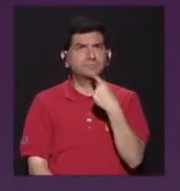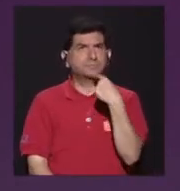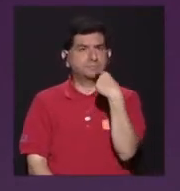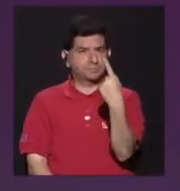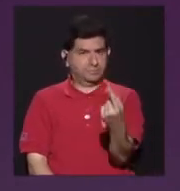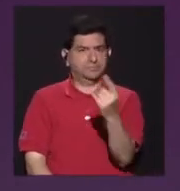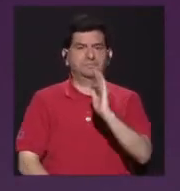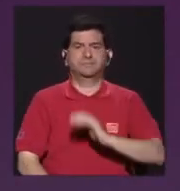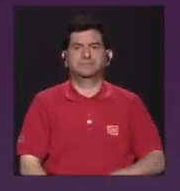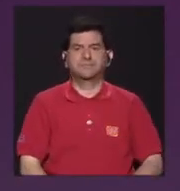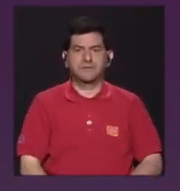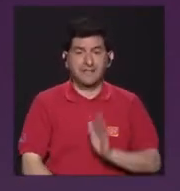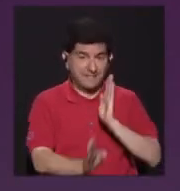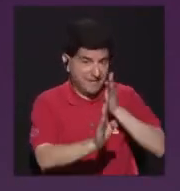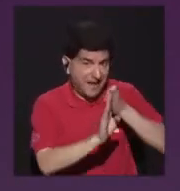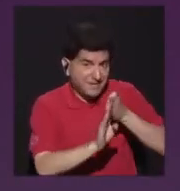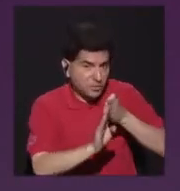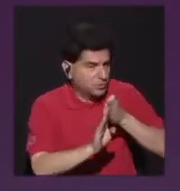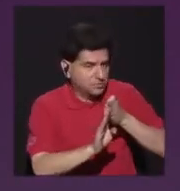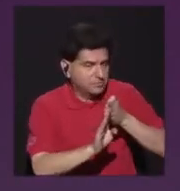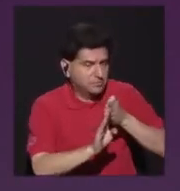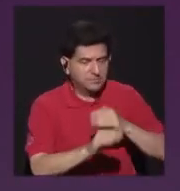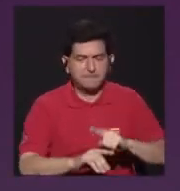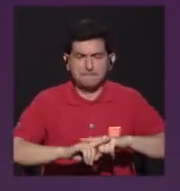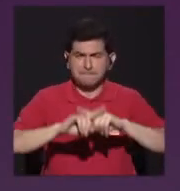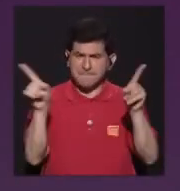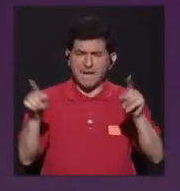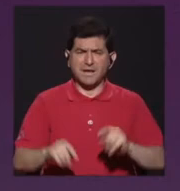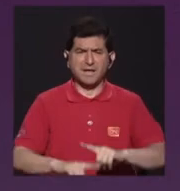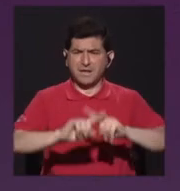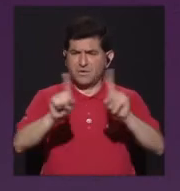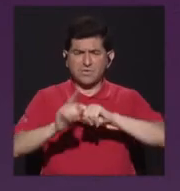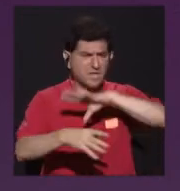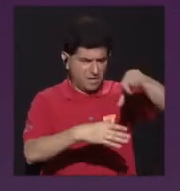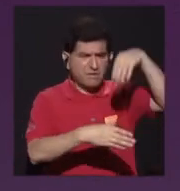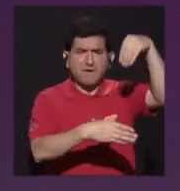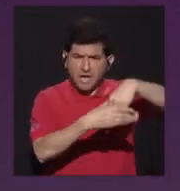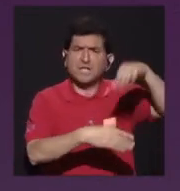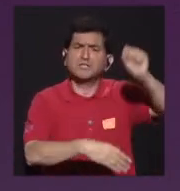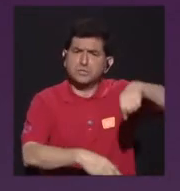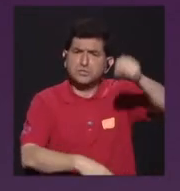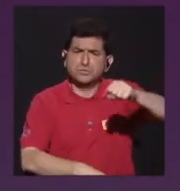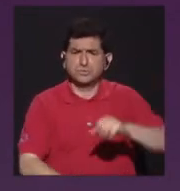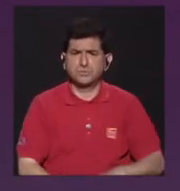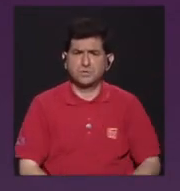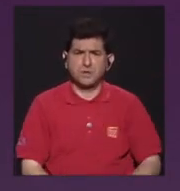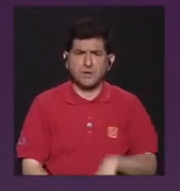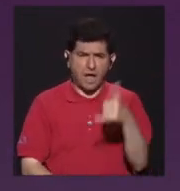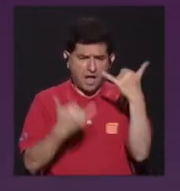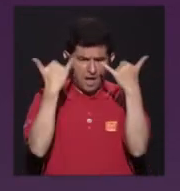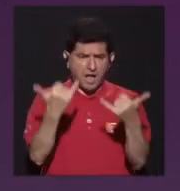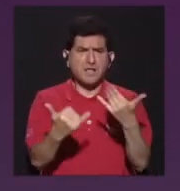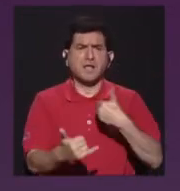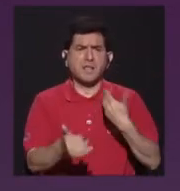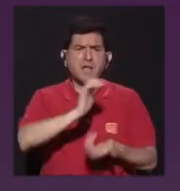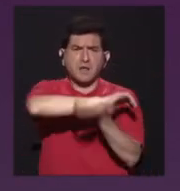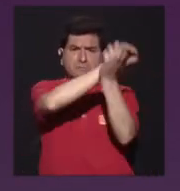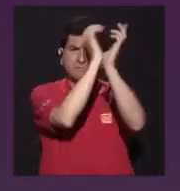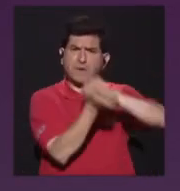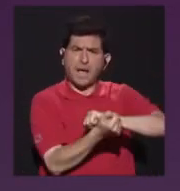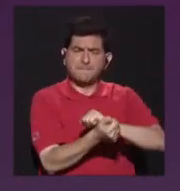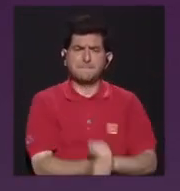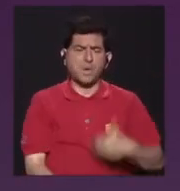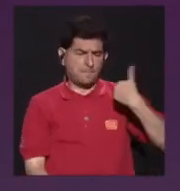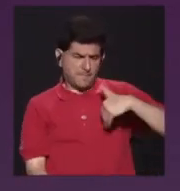mencionarlo, ¿verdad? Así tan puntual. Pero yo creo que desde muchos contextos sí está habiendo un cambio, ¿verdad? En